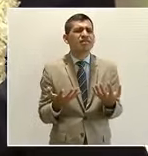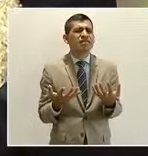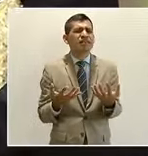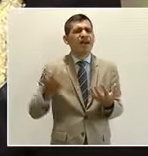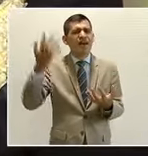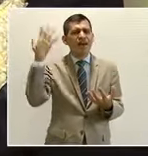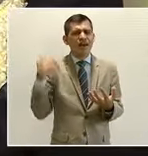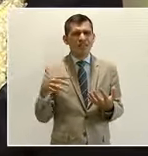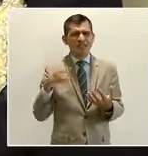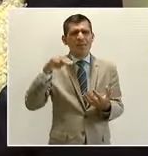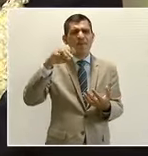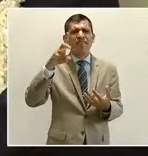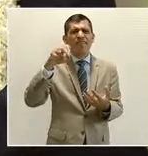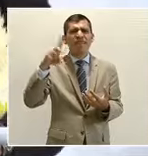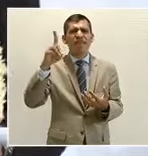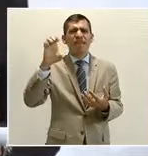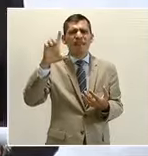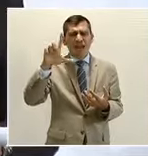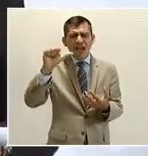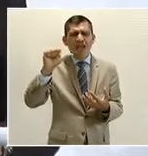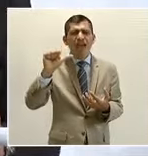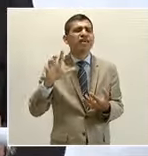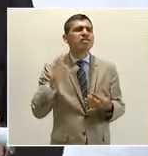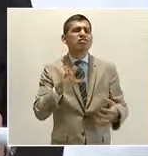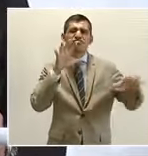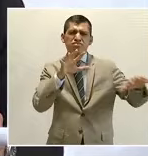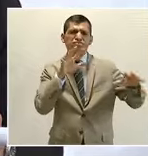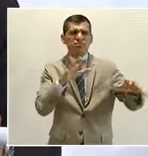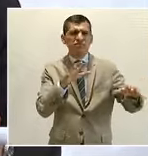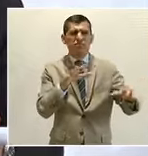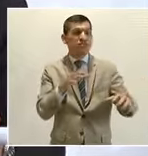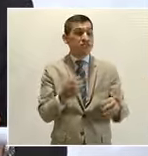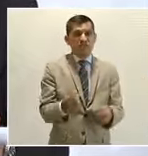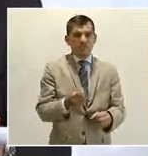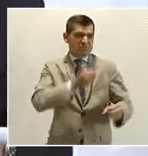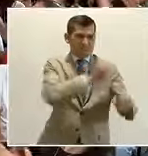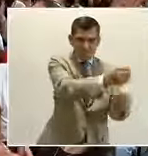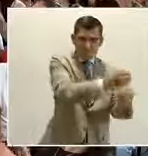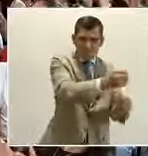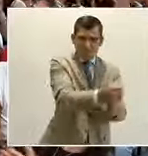Mandela de manera pacífica sin violencia